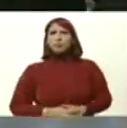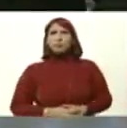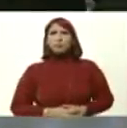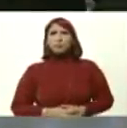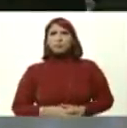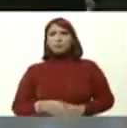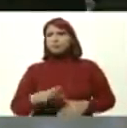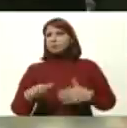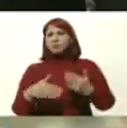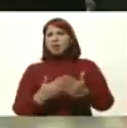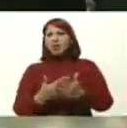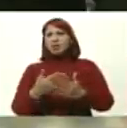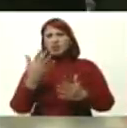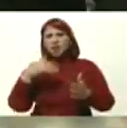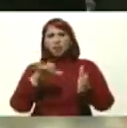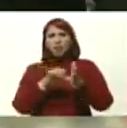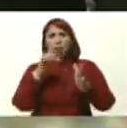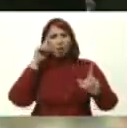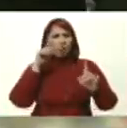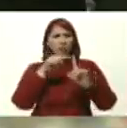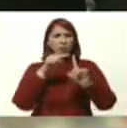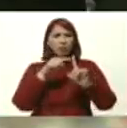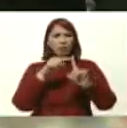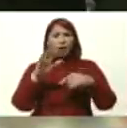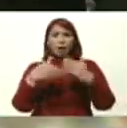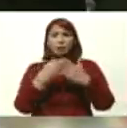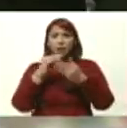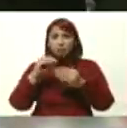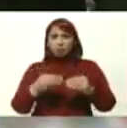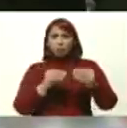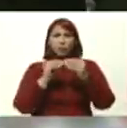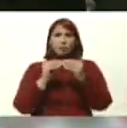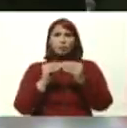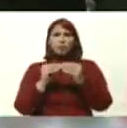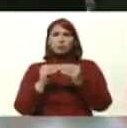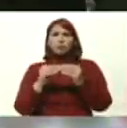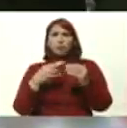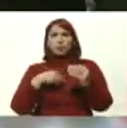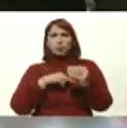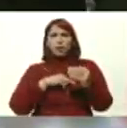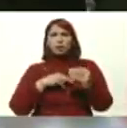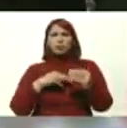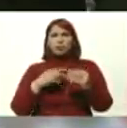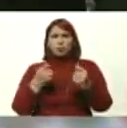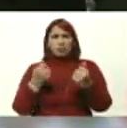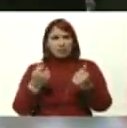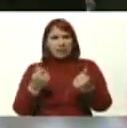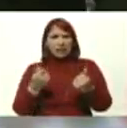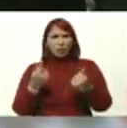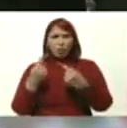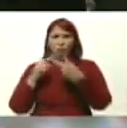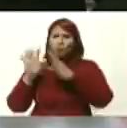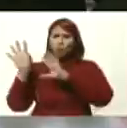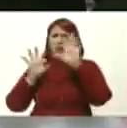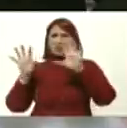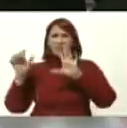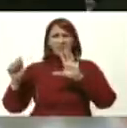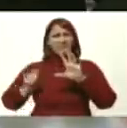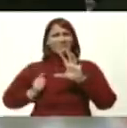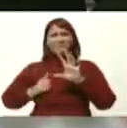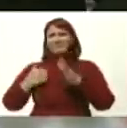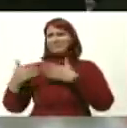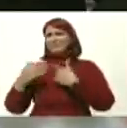¿Hacia dónde seguimos avanzando? Hacia la recuperación de nuestros activos en el exterior. Haga lo que haga Iván